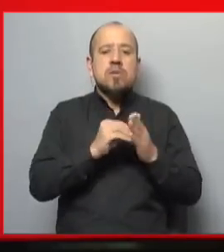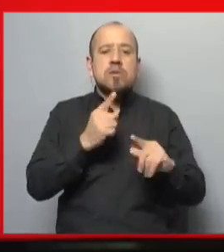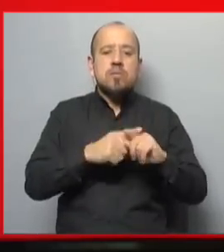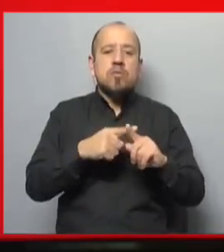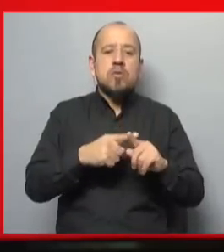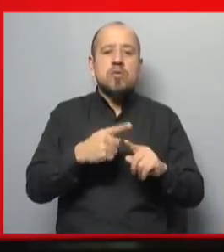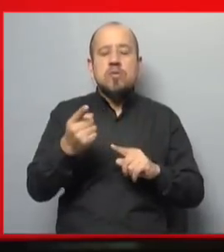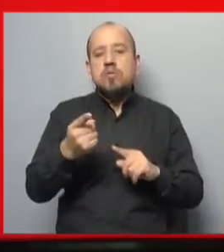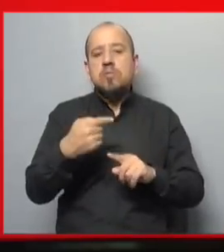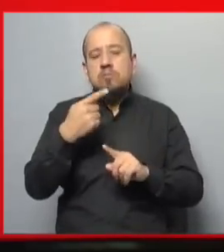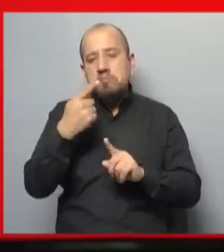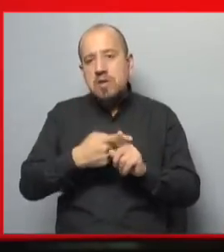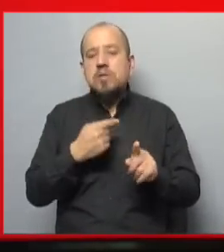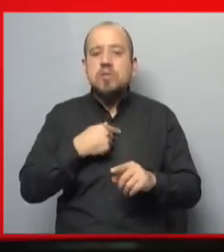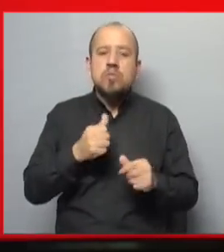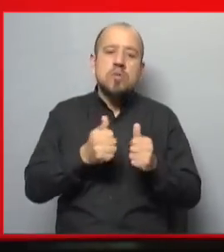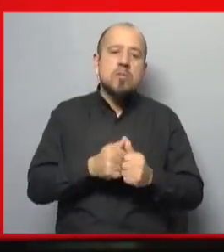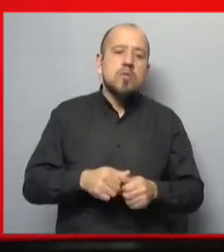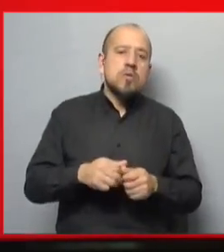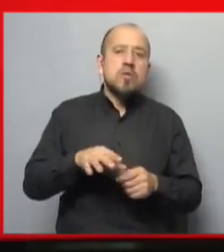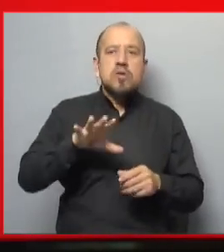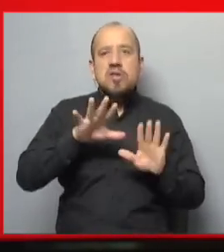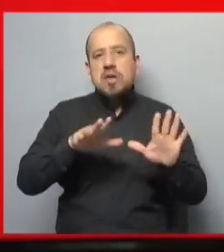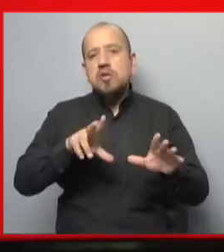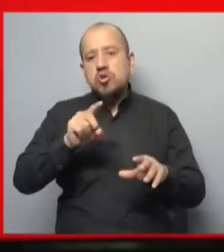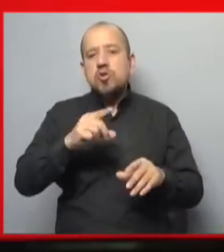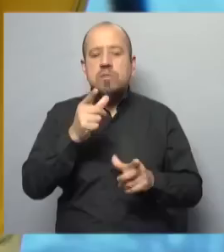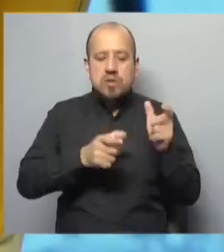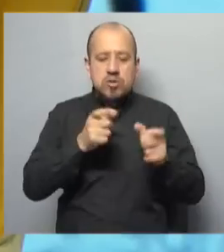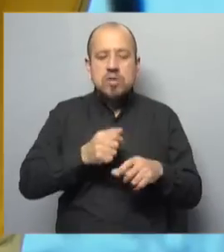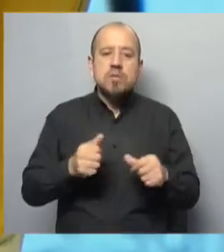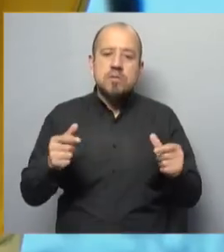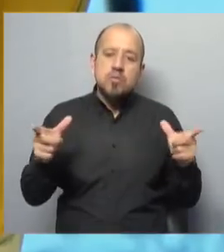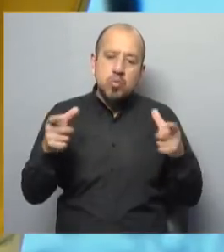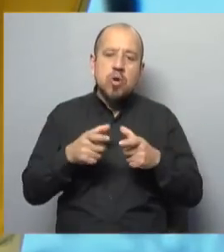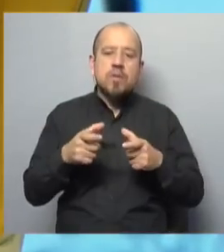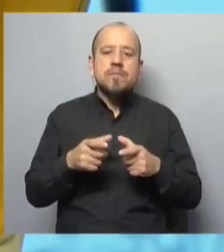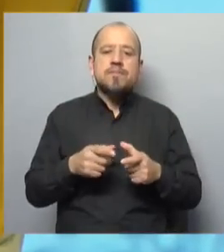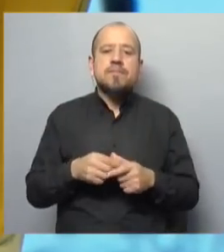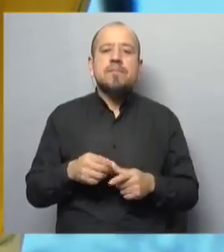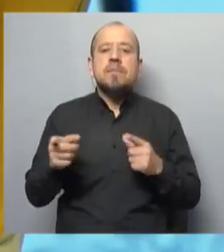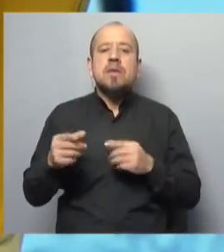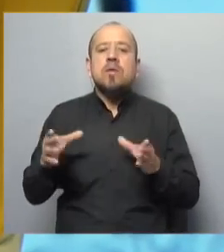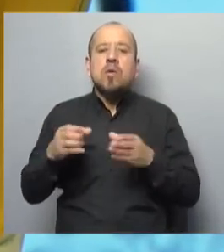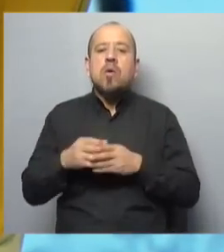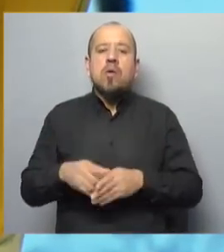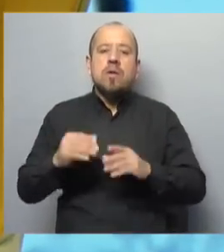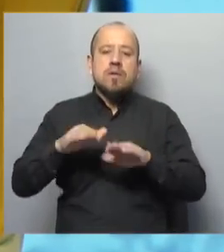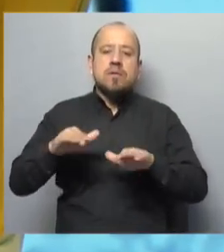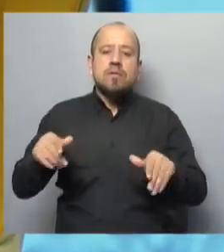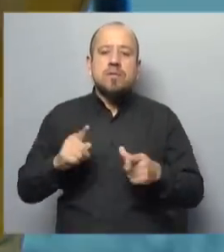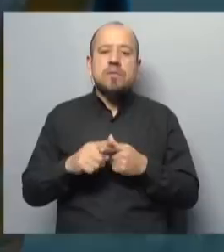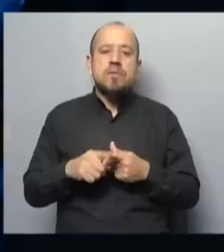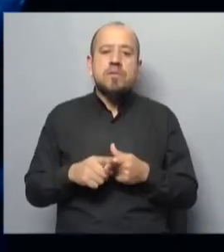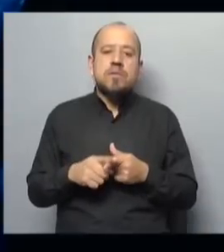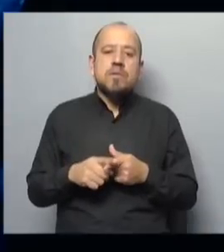1012 y esas cosas de esa cosa que eso grupo que se arman en la nieve que tienen mucha fuerza en unos